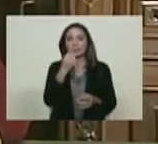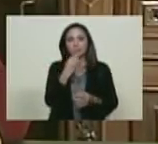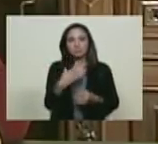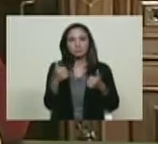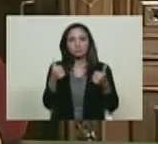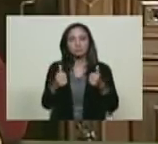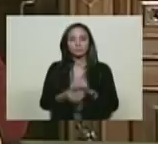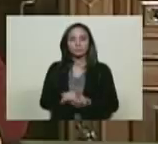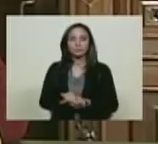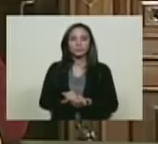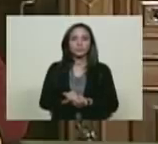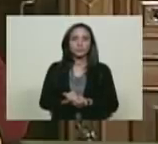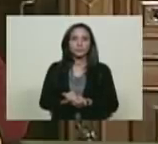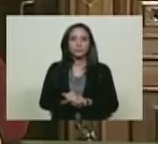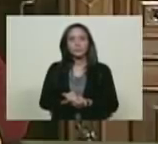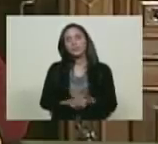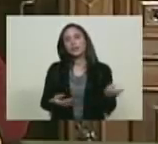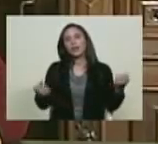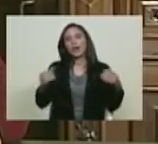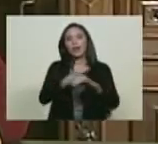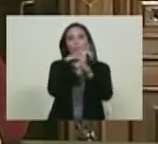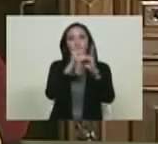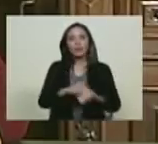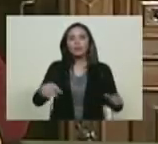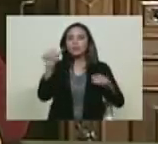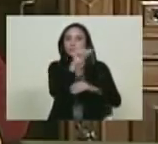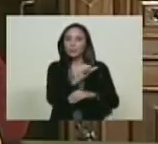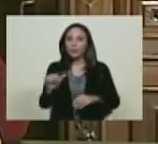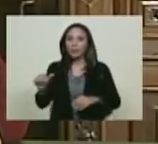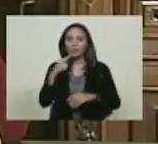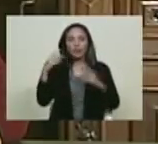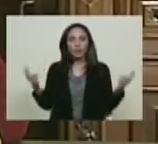semana. Feliz semana de trabajo y de